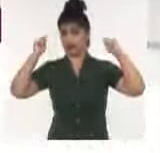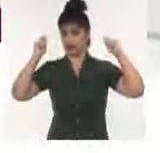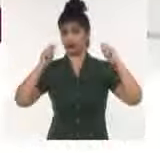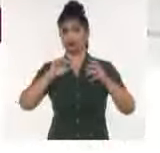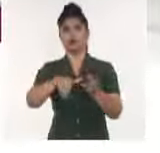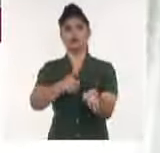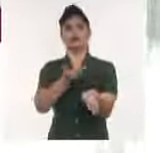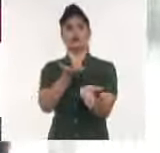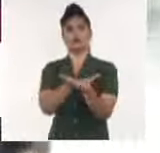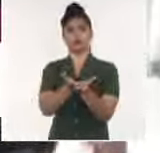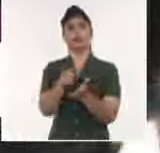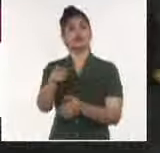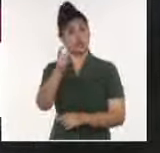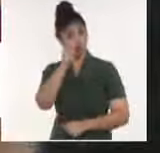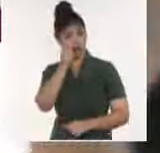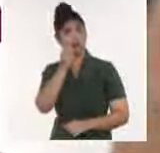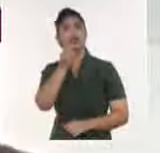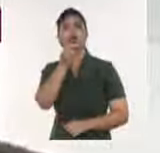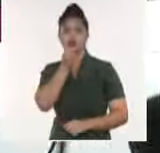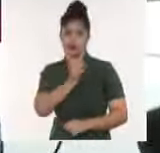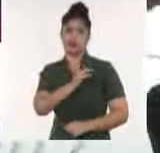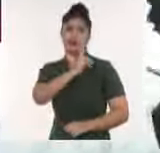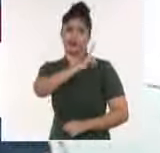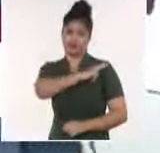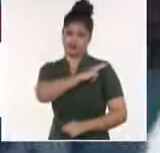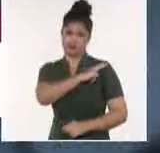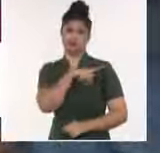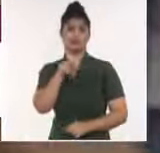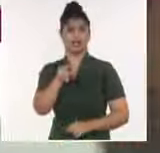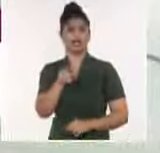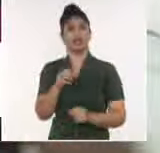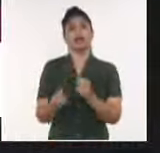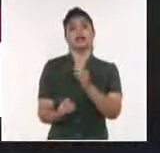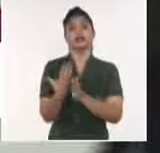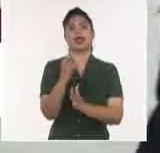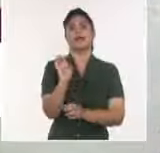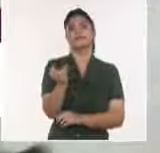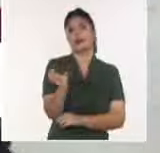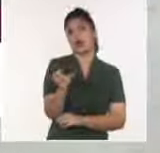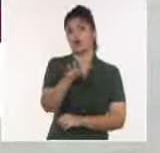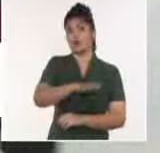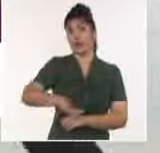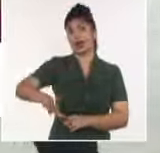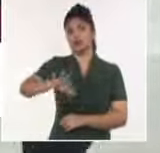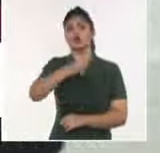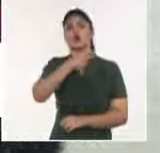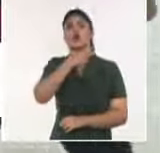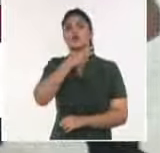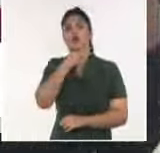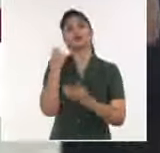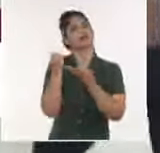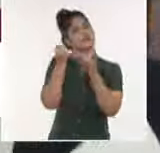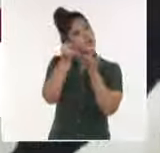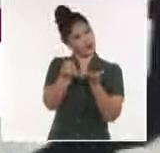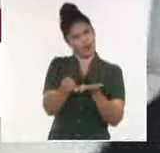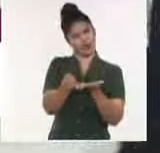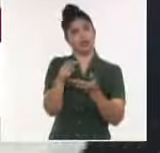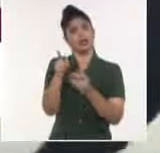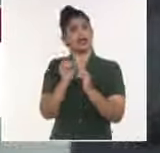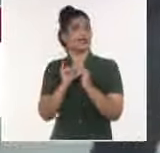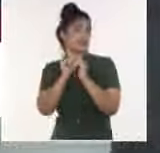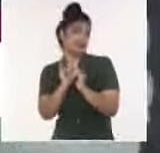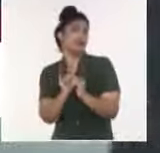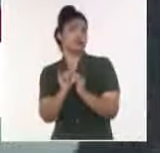su candidatura. Conocido como el banquero de los pobres, dijo a su llegada que la ley y el orden son su primera tarea.